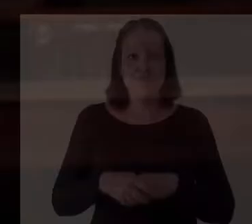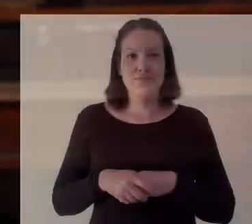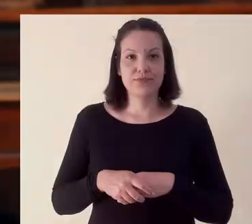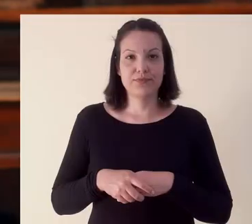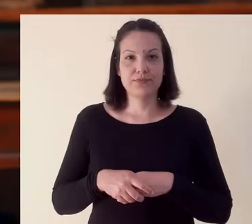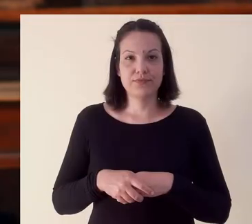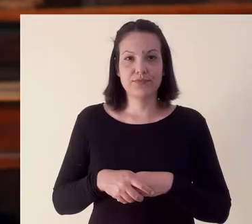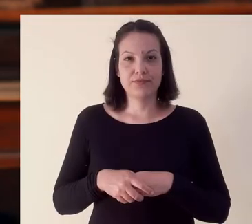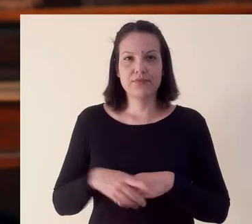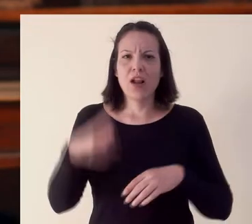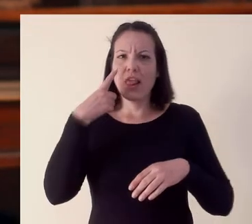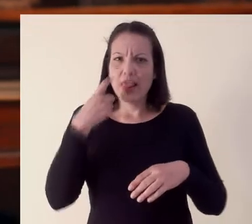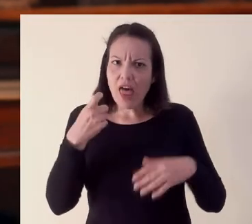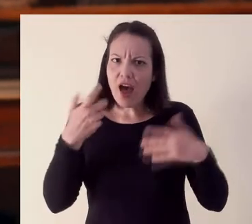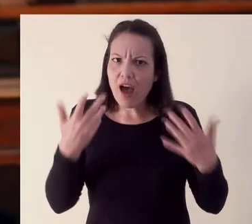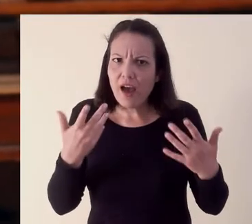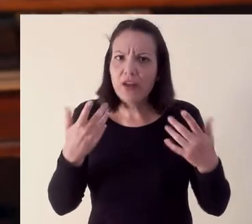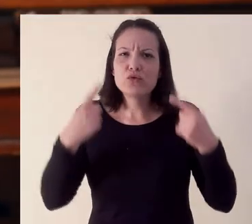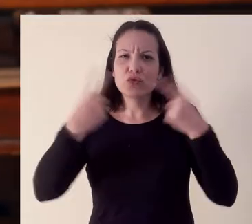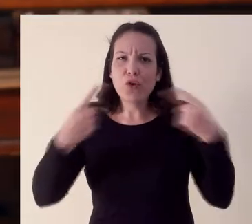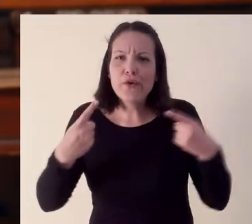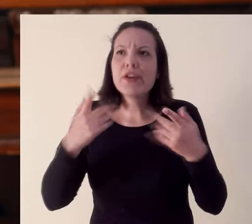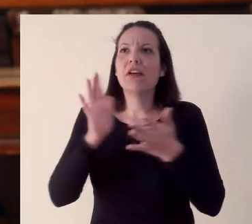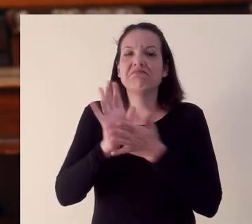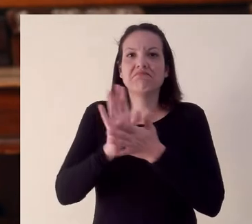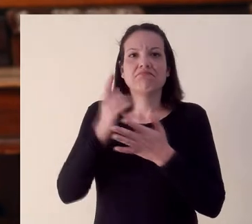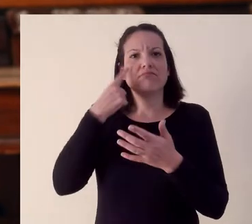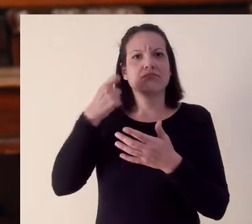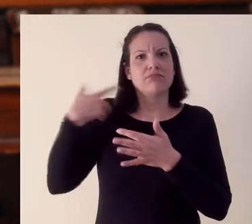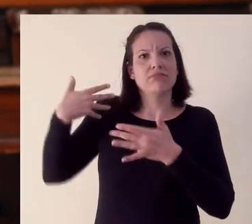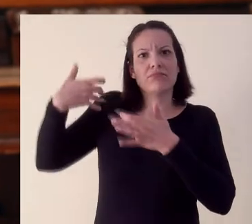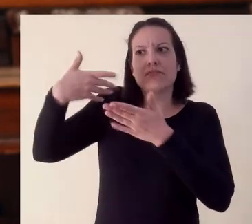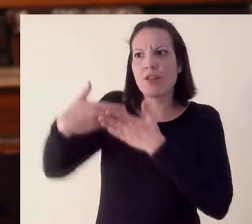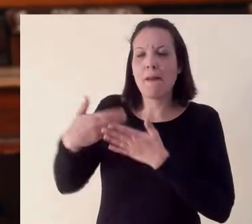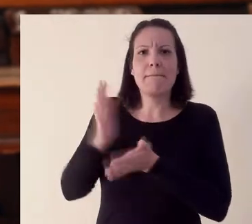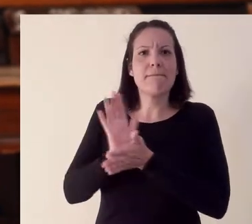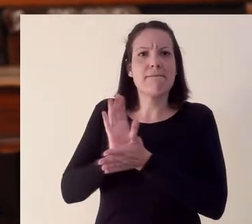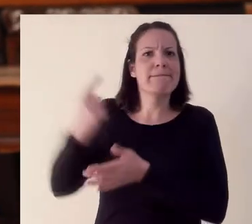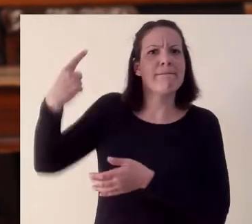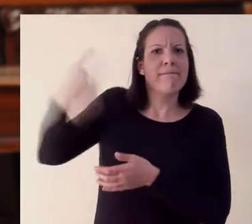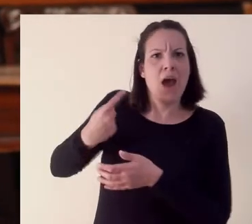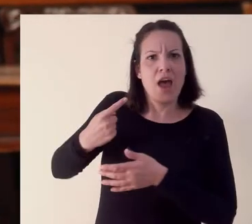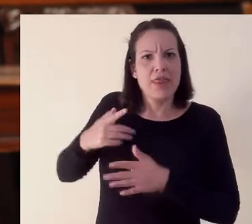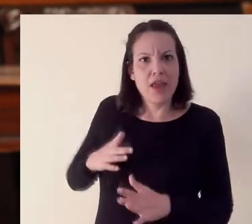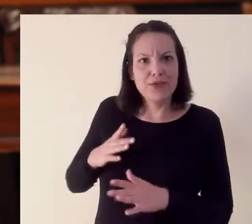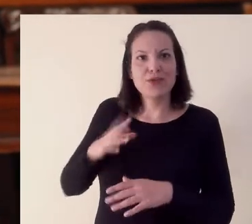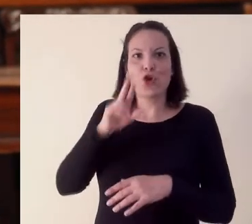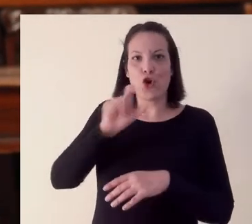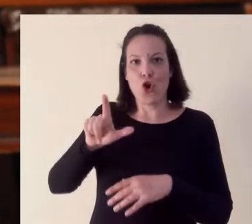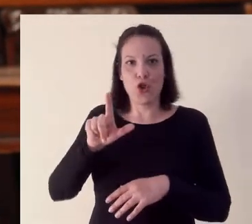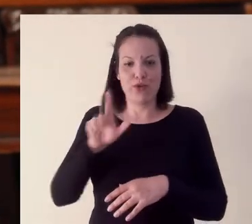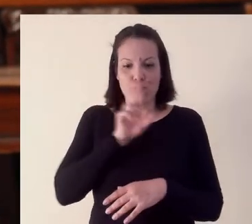reconocer cuestiones que estaban que están puestas como un mandato en el lugar de la mujer de la hija o en el lugar